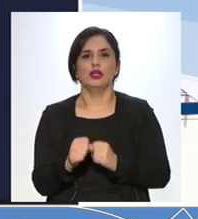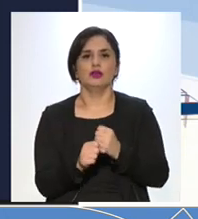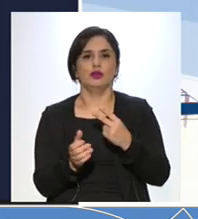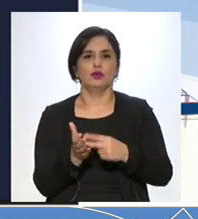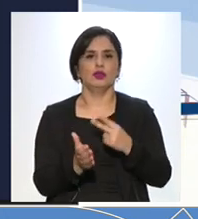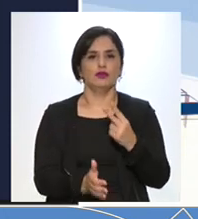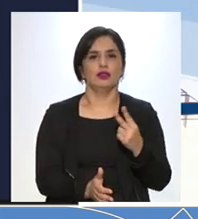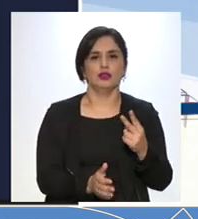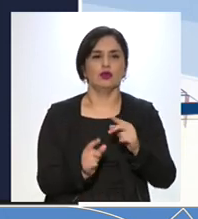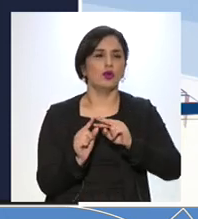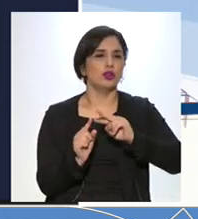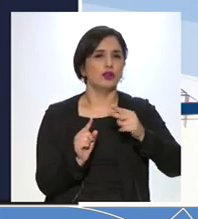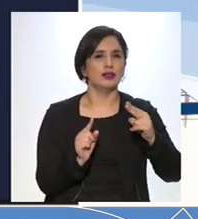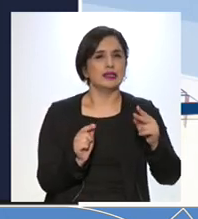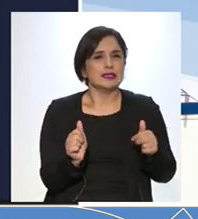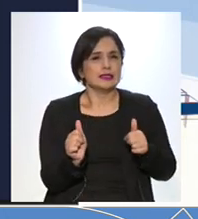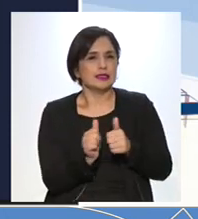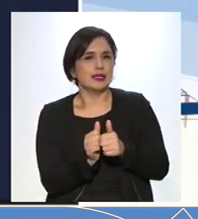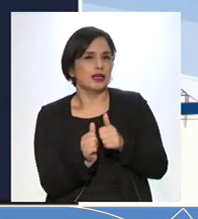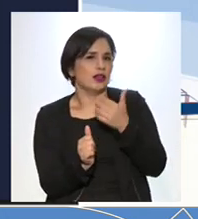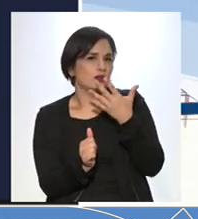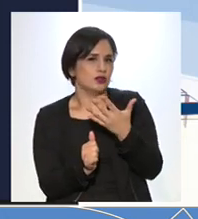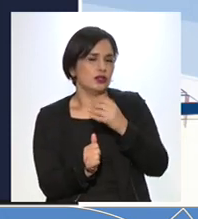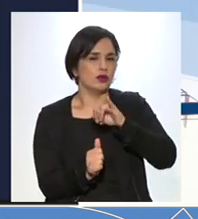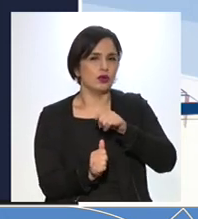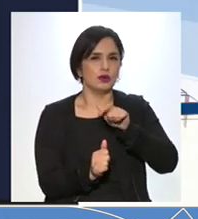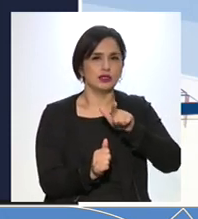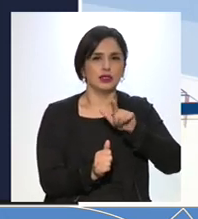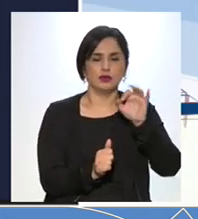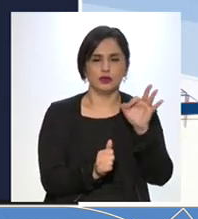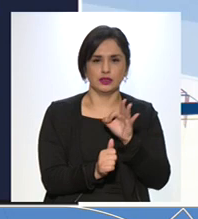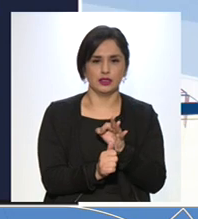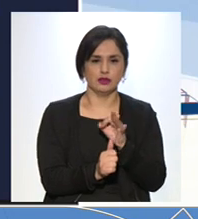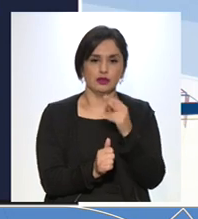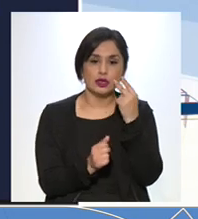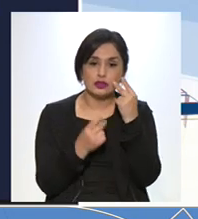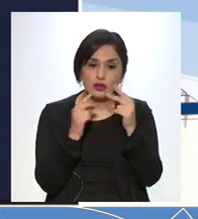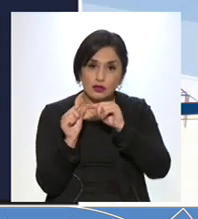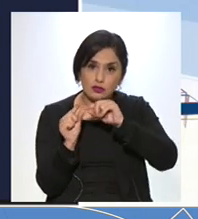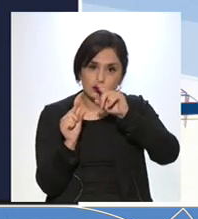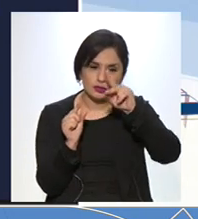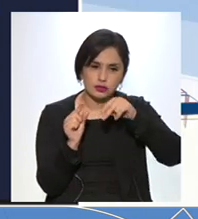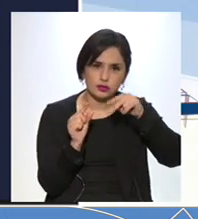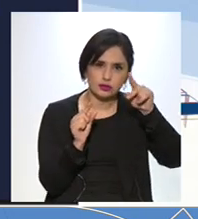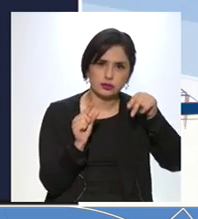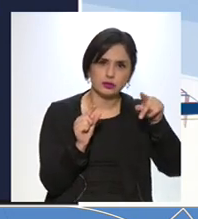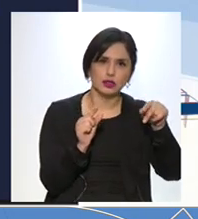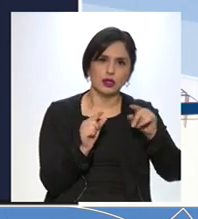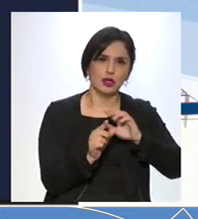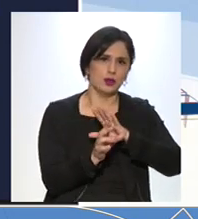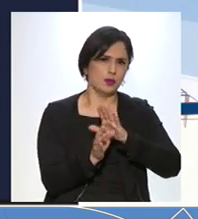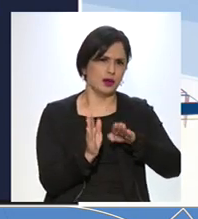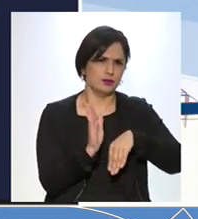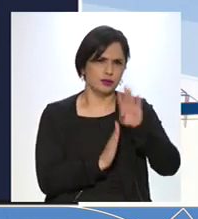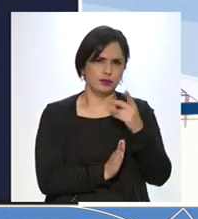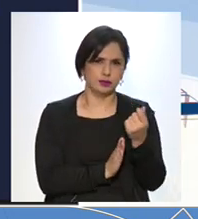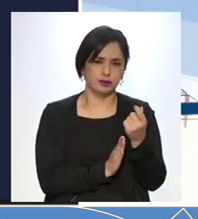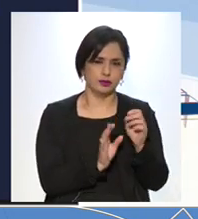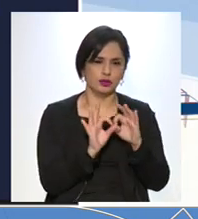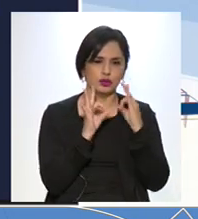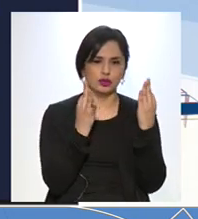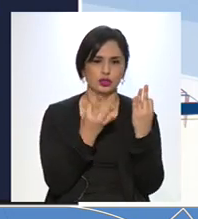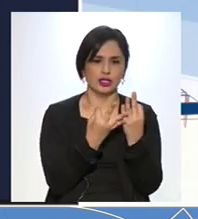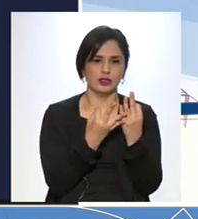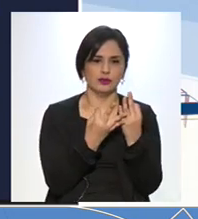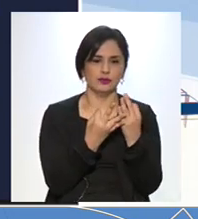a 5,5%. Eso lo vemos en los gráficos que están en la pantalla, tanto para la inflación total, que es el gráfico